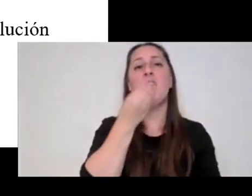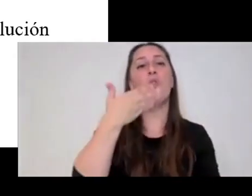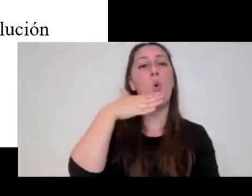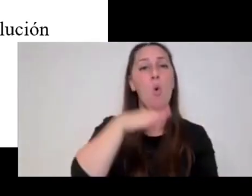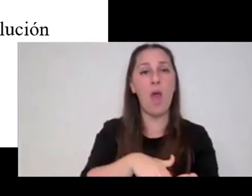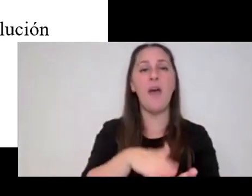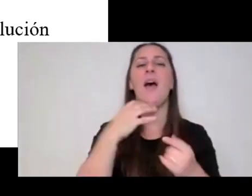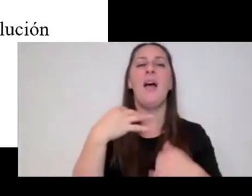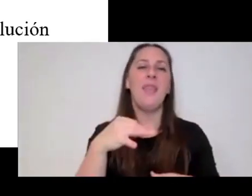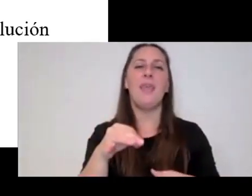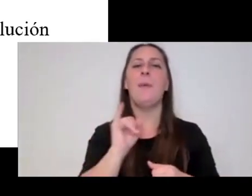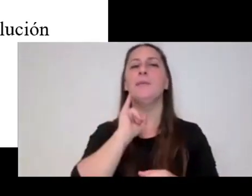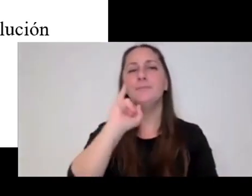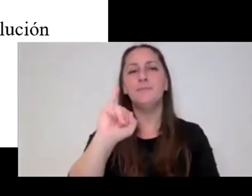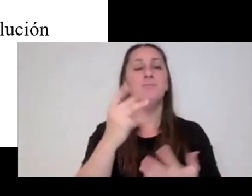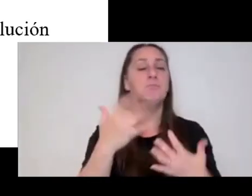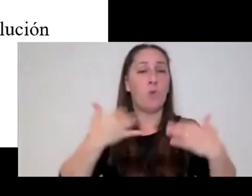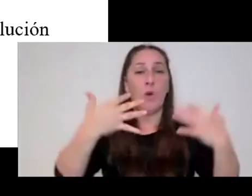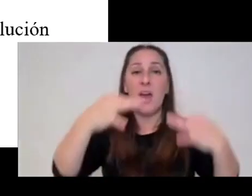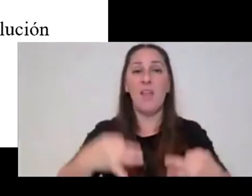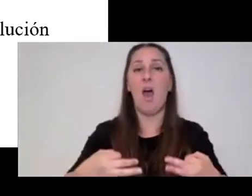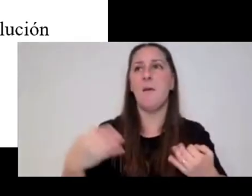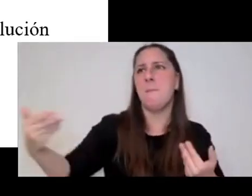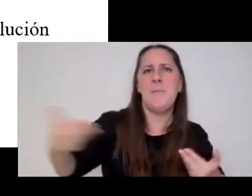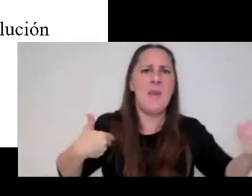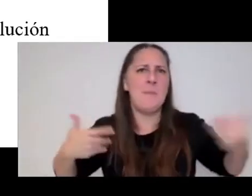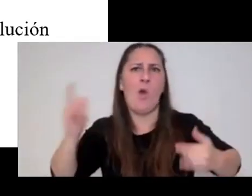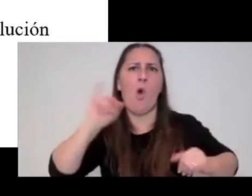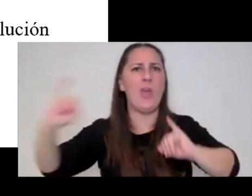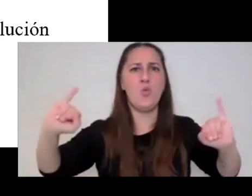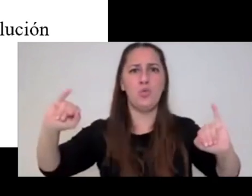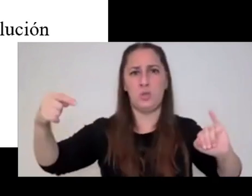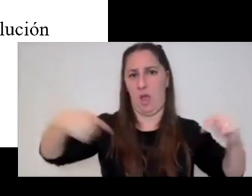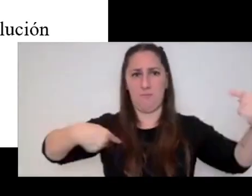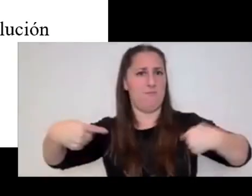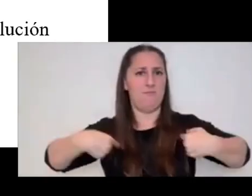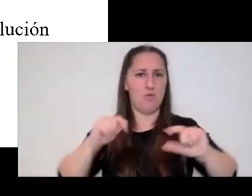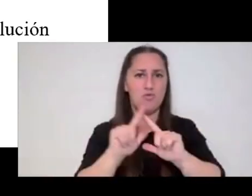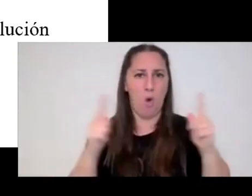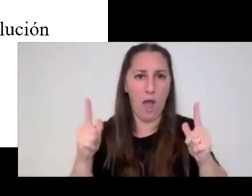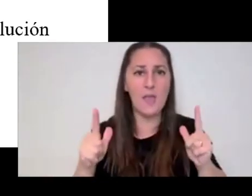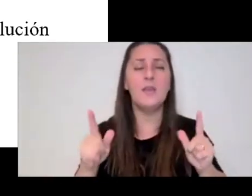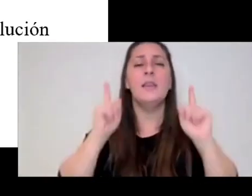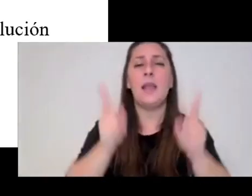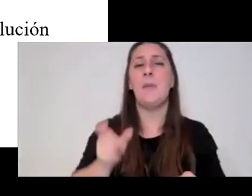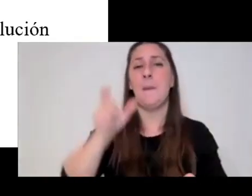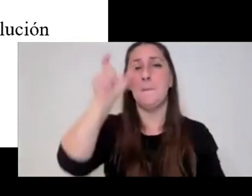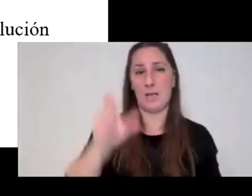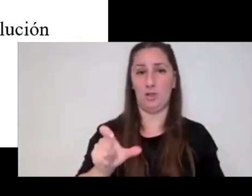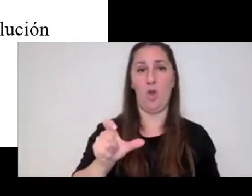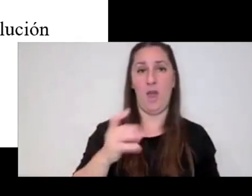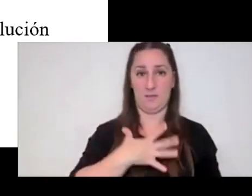no encontrarse querellado o denunciado penalmente, así como las personas jurídicas